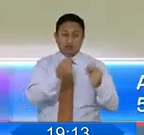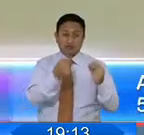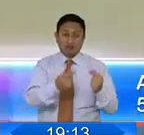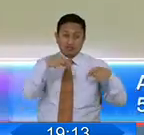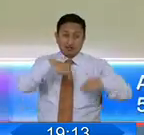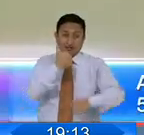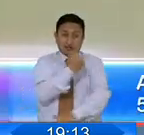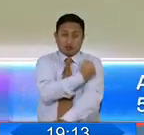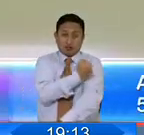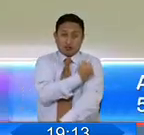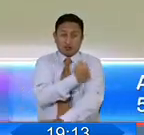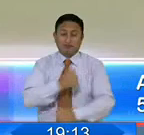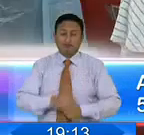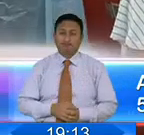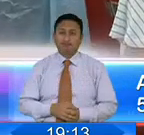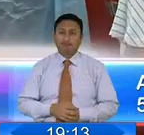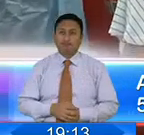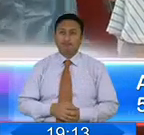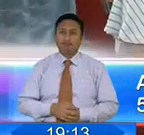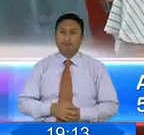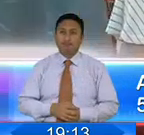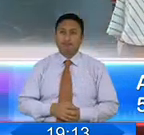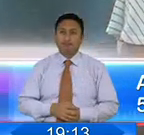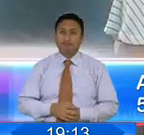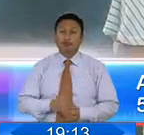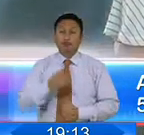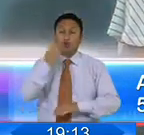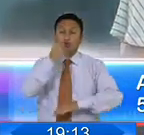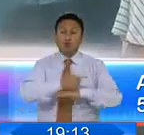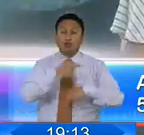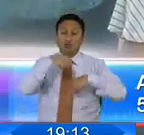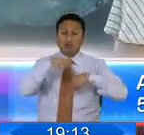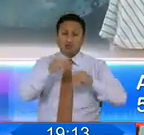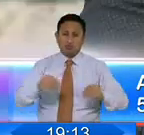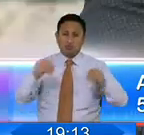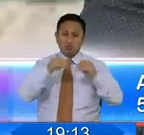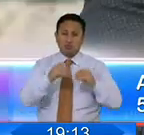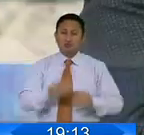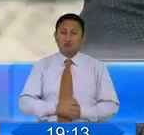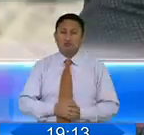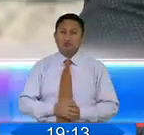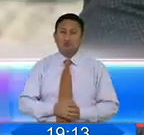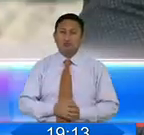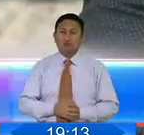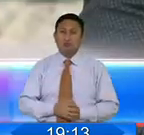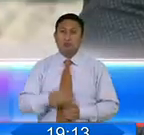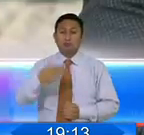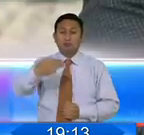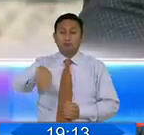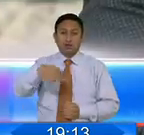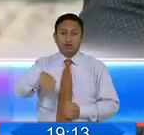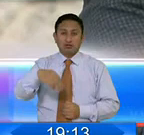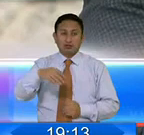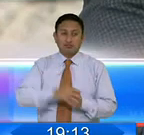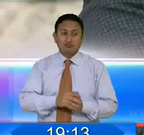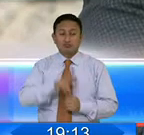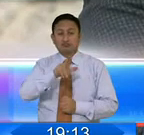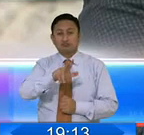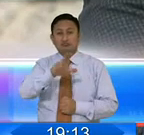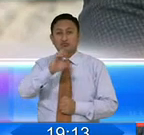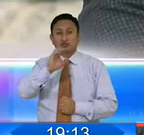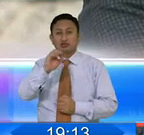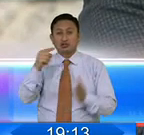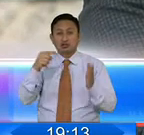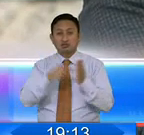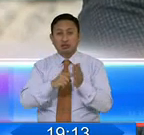el número de dosis suministradas al día en todo el territorio, resaltó el primer mandatario. Cuando lleguen el día miércoles las 300.000